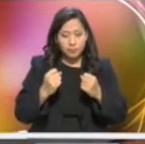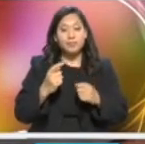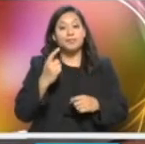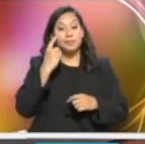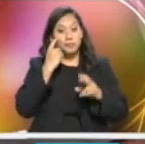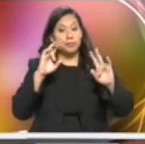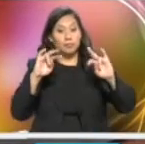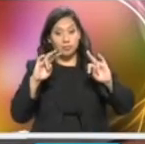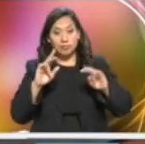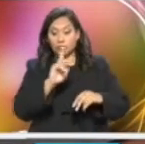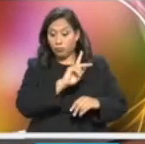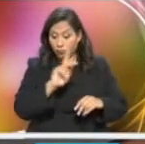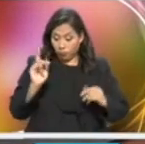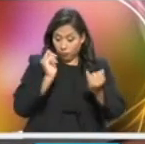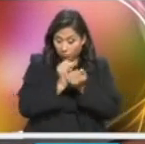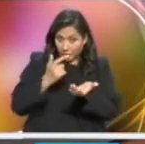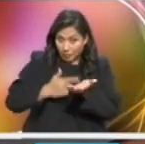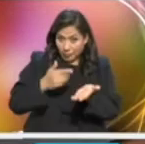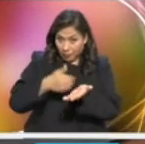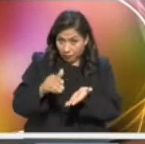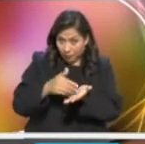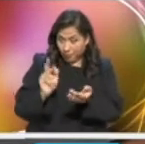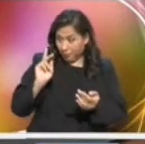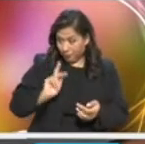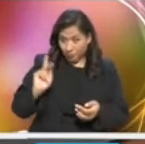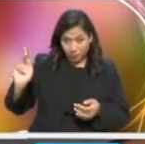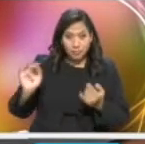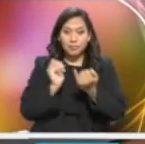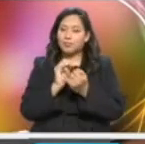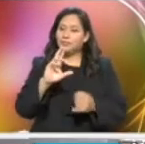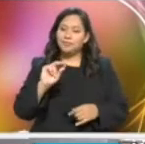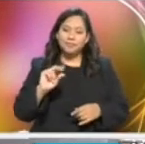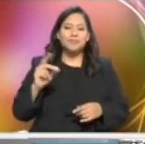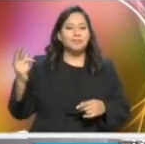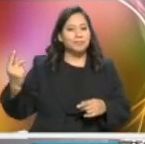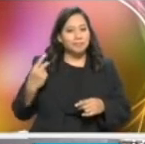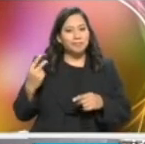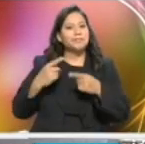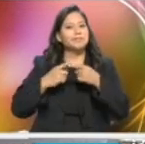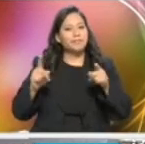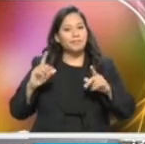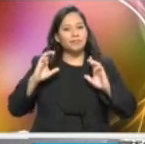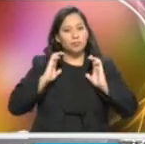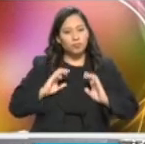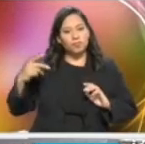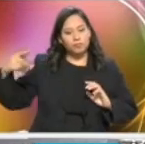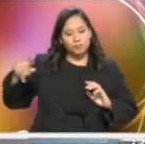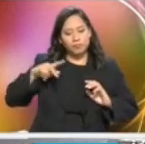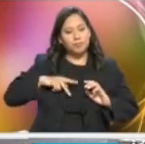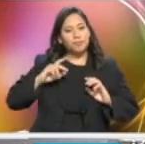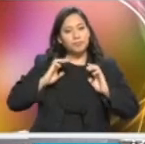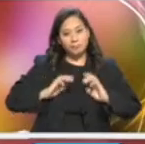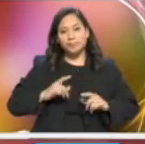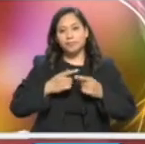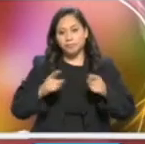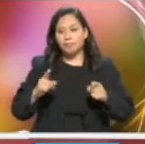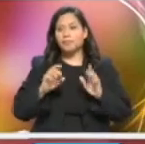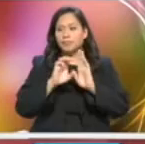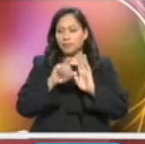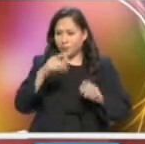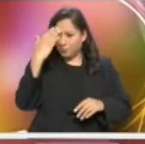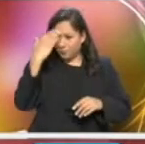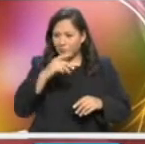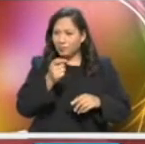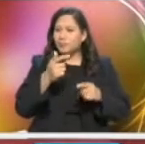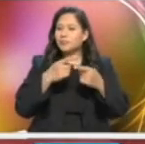ojo, no todos quemamos las mismas calorías, ¿no? Claro, y aparte ha de variar de cuerpo a cuerpo, ¿no? Claro, por supuesto. ¿Sabes en qué